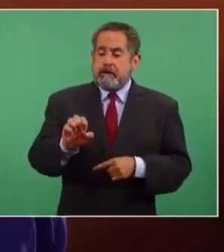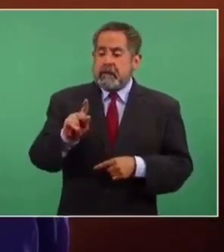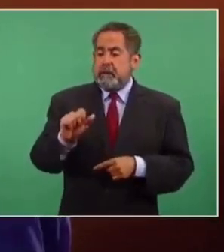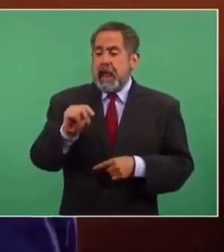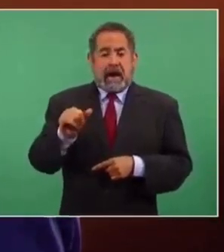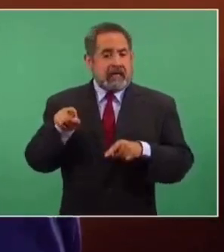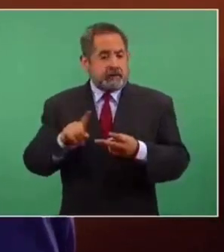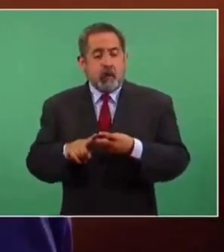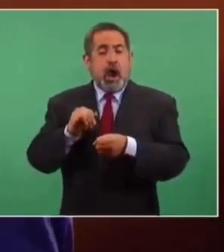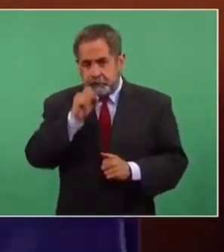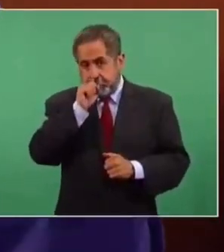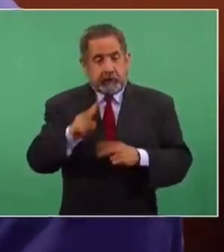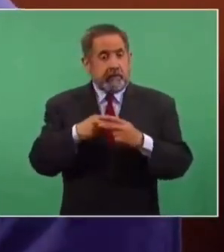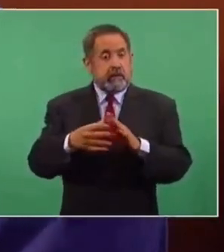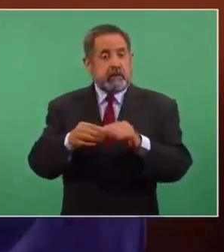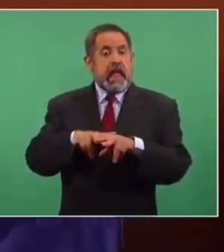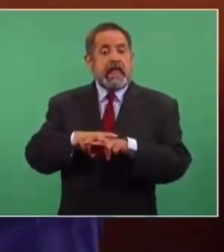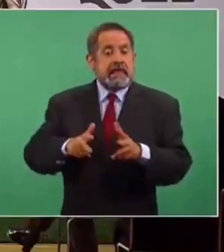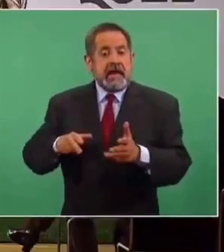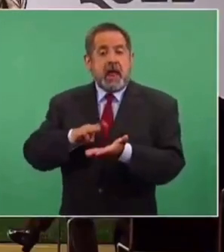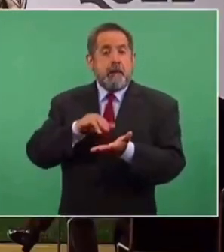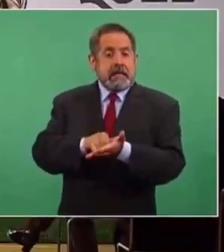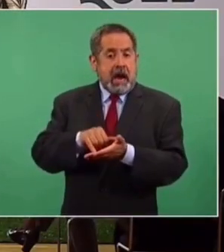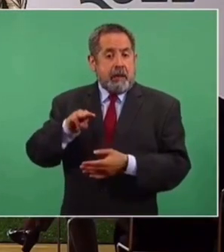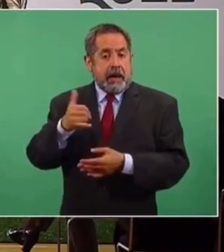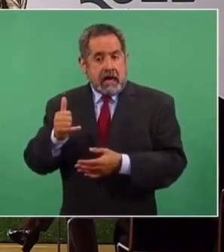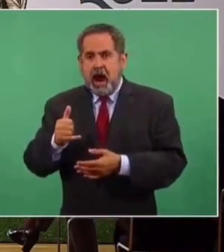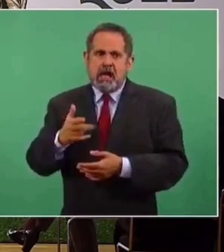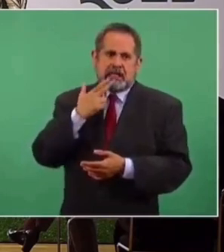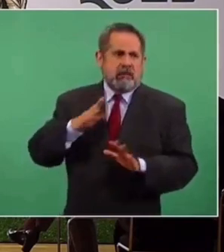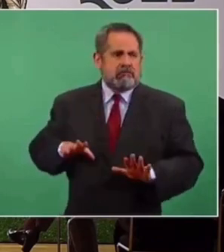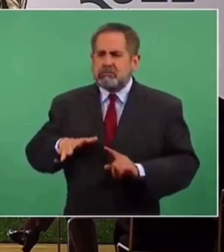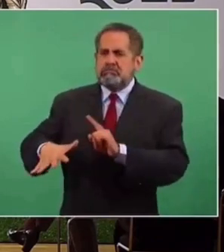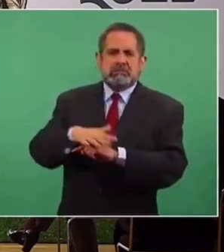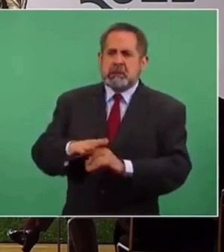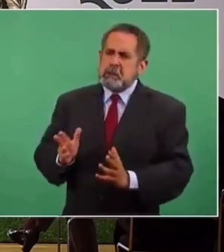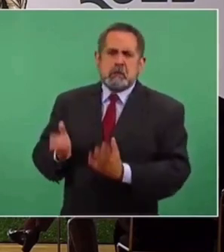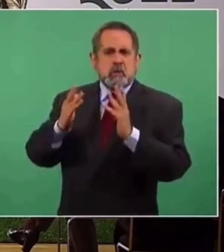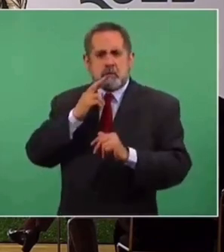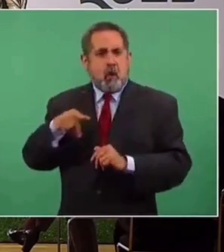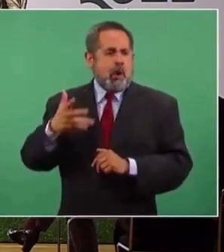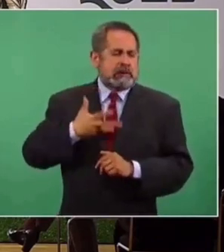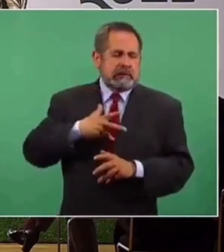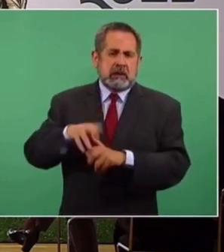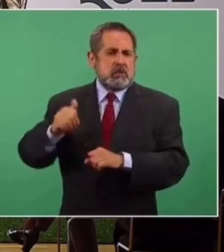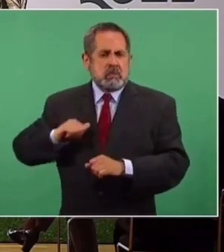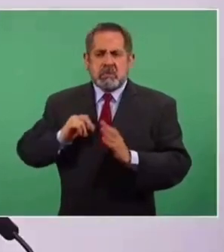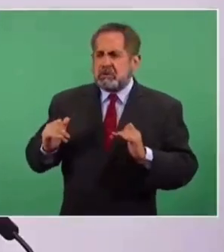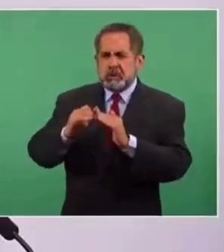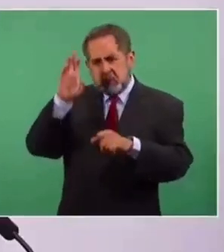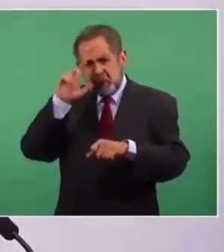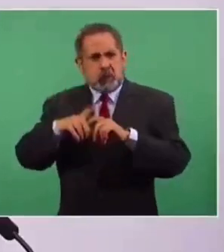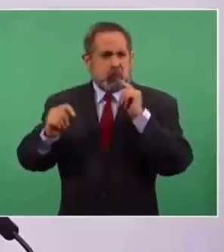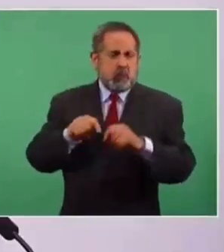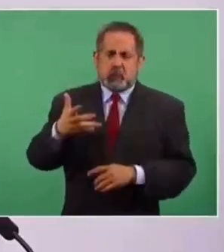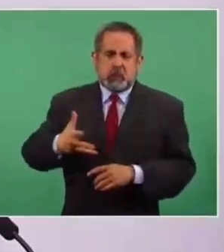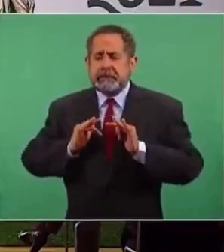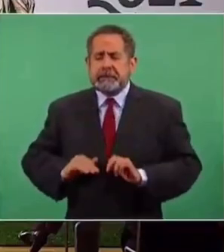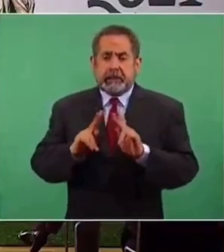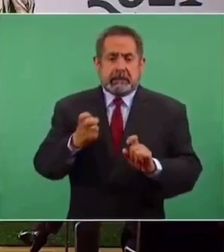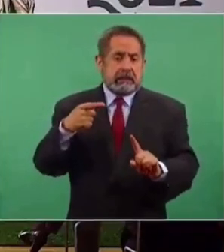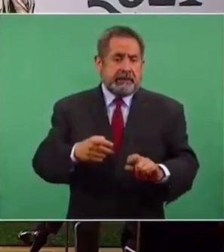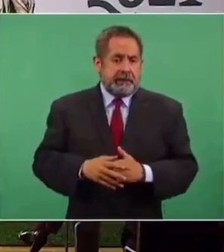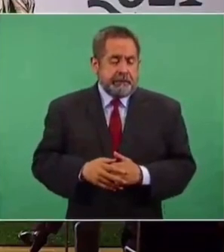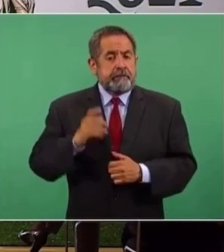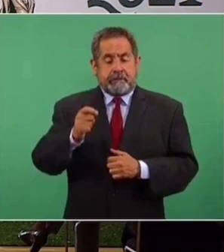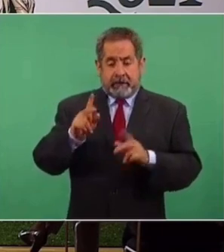el programa integral del Istmo de Tehuantepec Maya, llevará bienestar a la región de mayor riqueza arqueológica, cultural y turística del país. Y